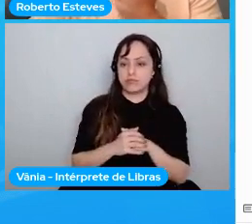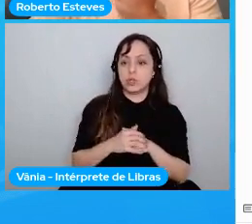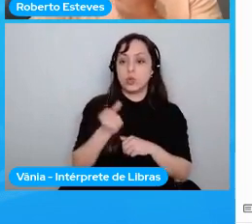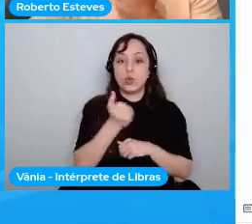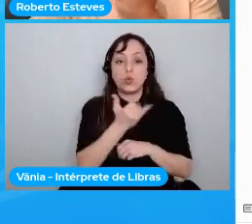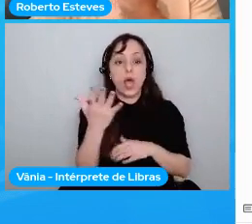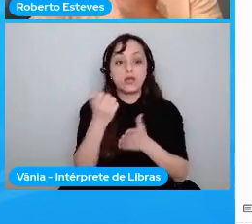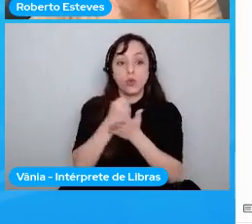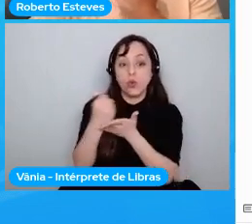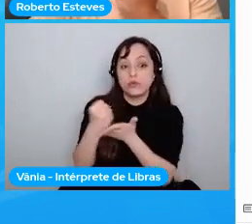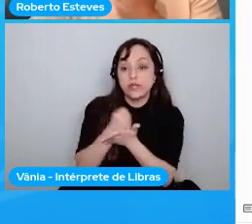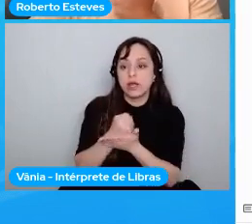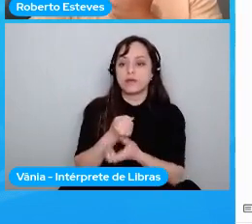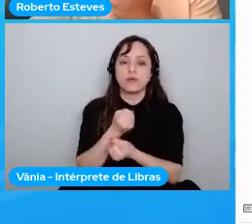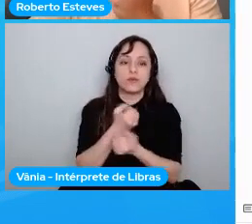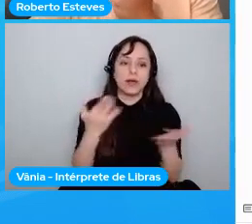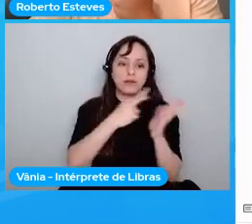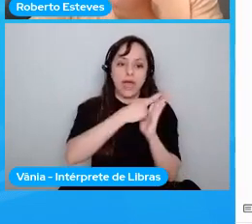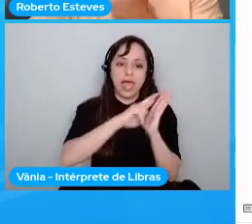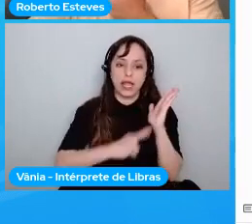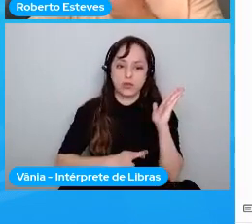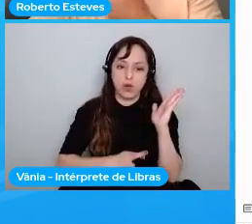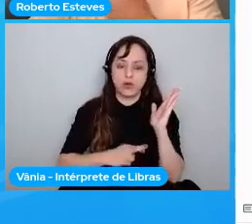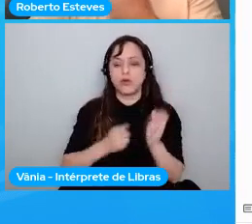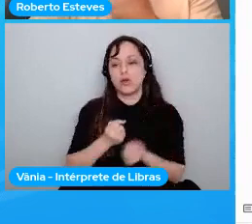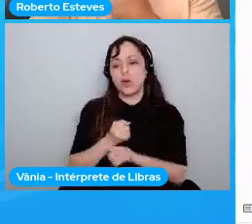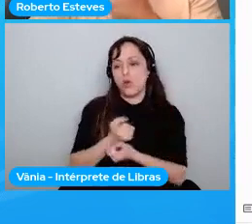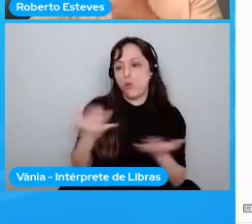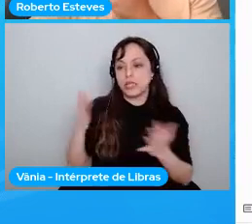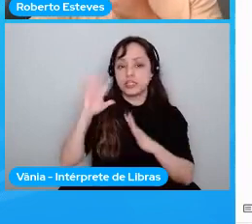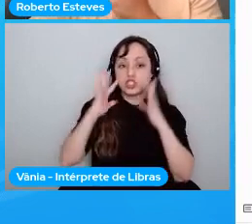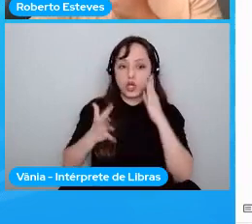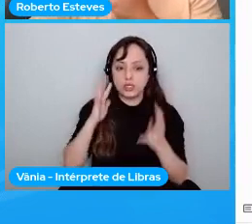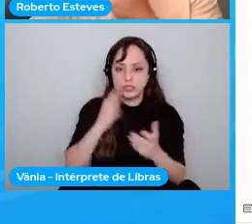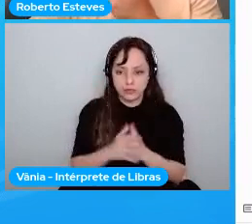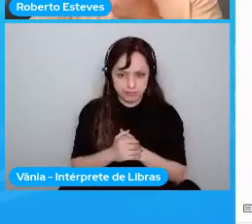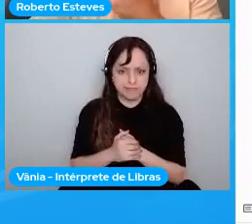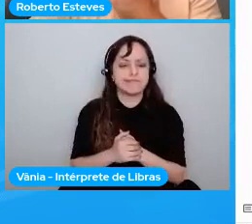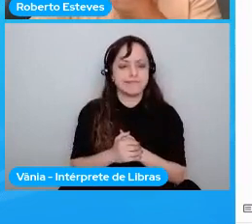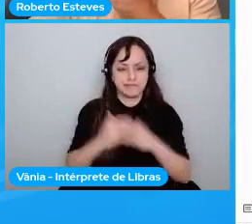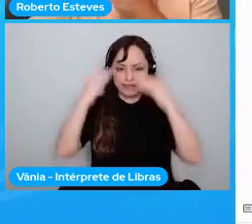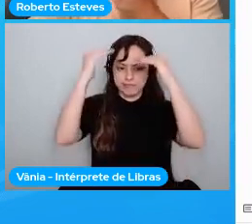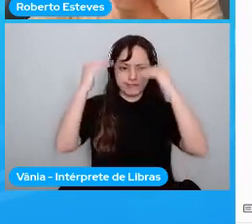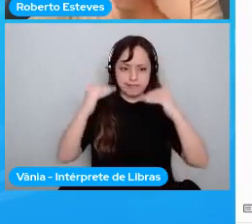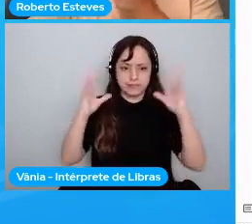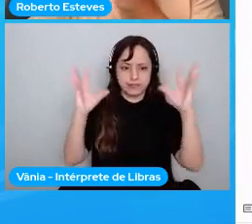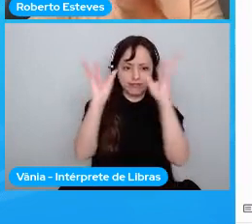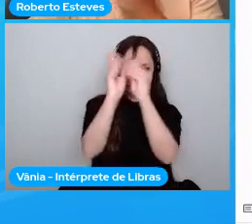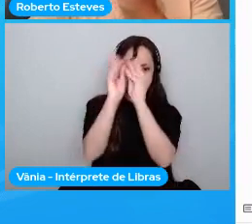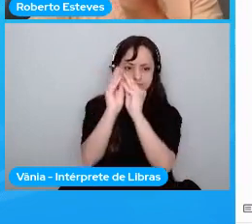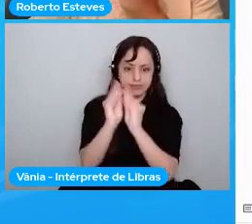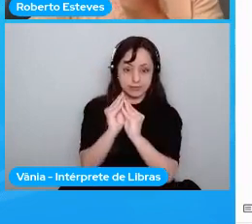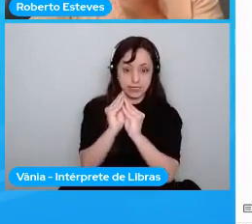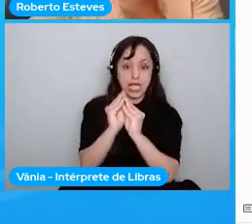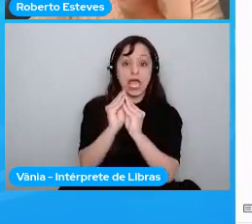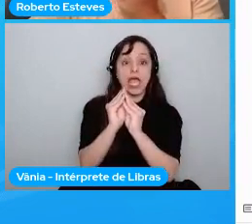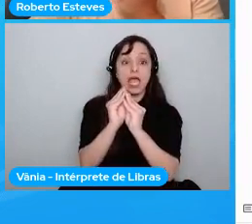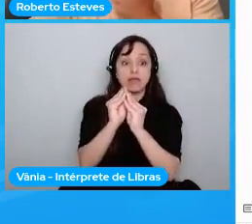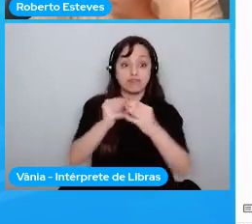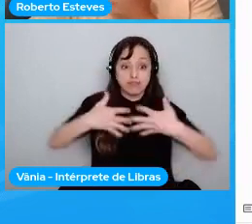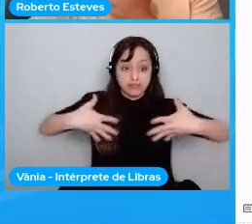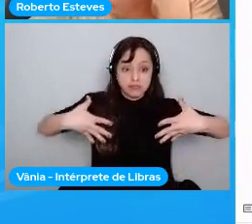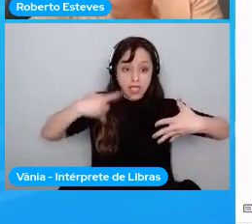contratos tienen? ¿Cuántos informes? ¿Cuántas resoluciones? El RUC. Esa es la primera información que tengo. Luego empiezo a hacer